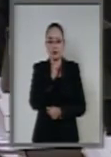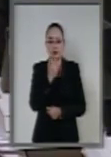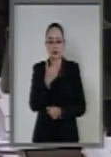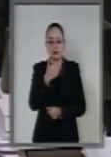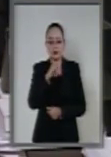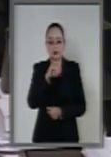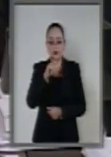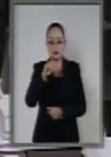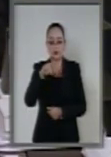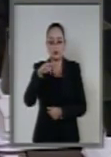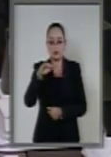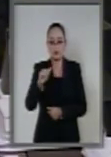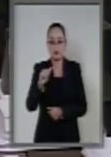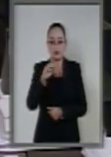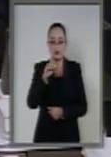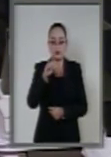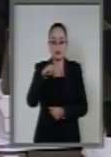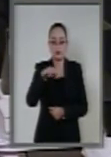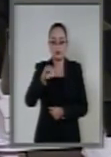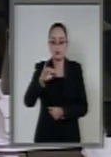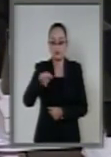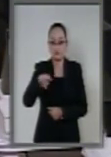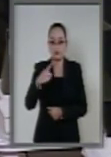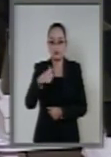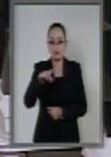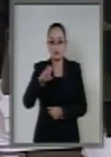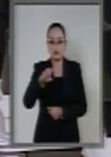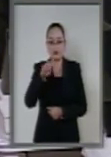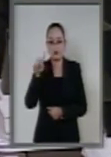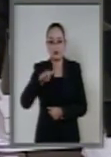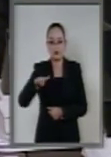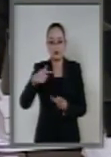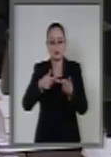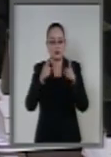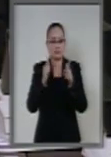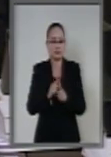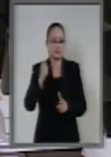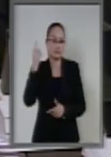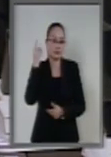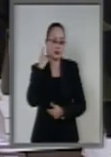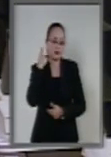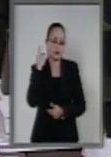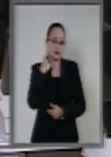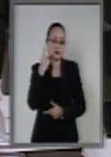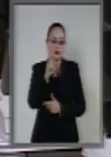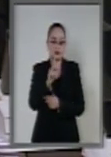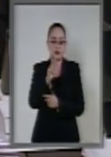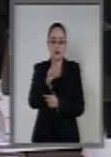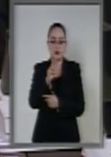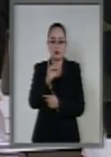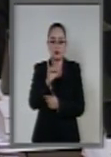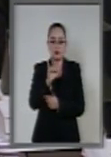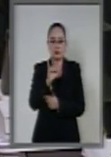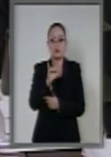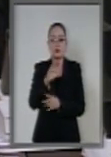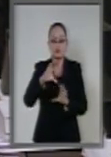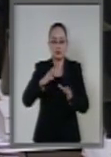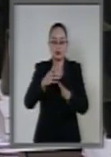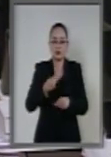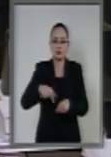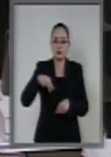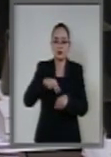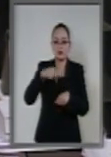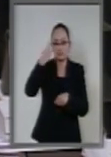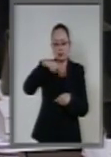Hilaria Domínguez Arbizu, del Grupo Parlamentario del Partido Revolucionario Institucional, para hablar